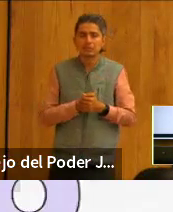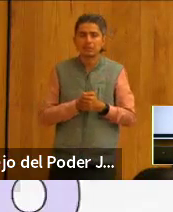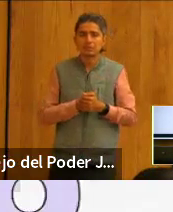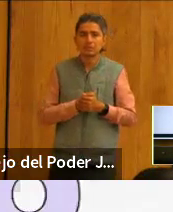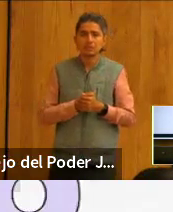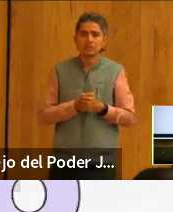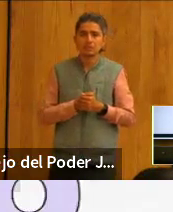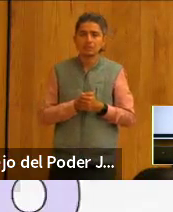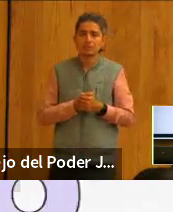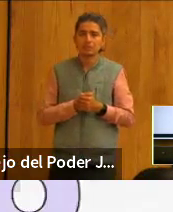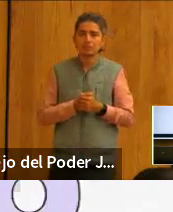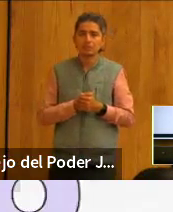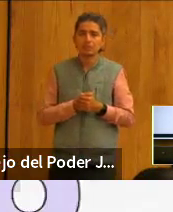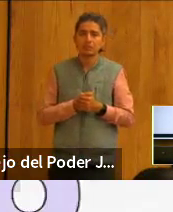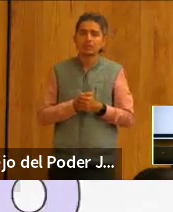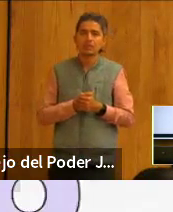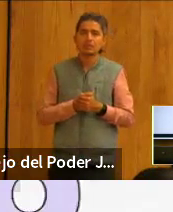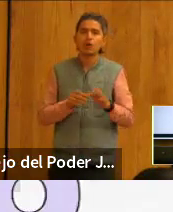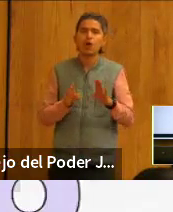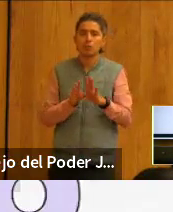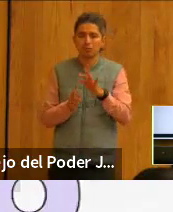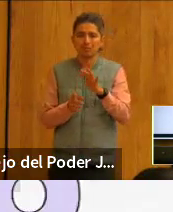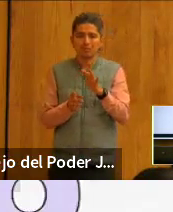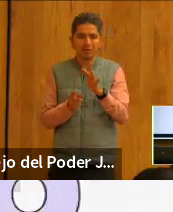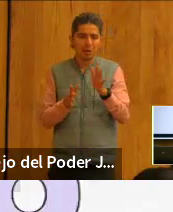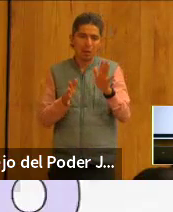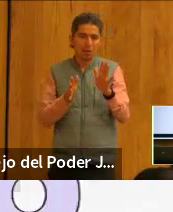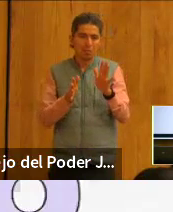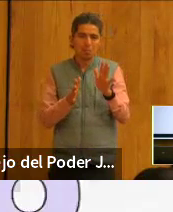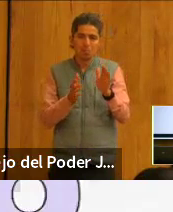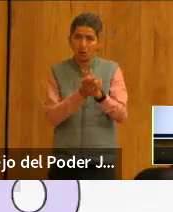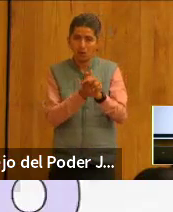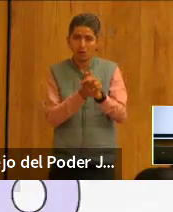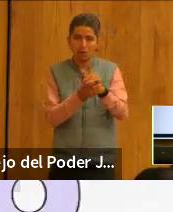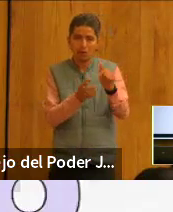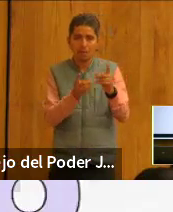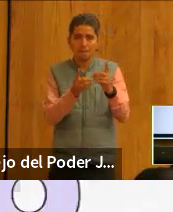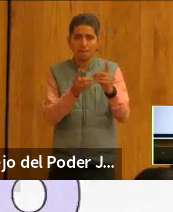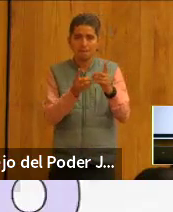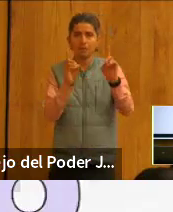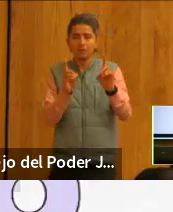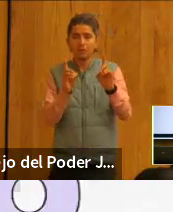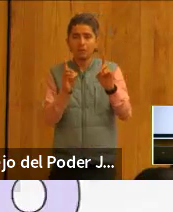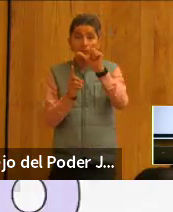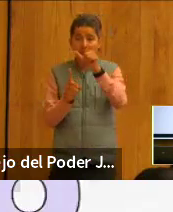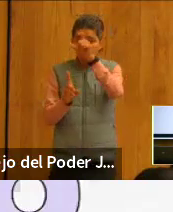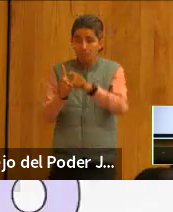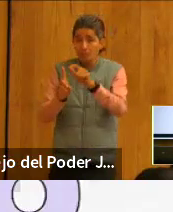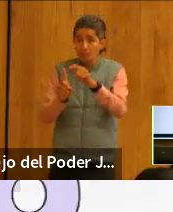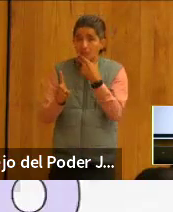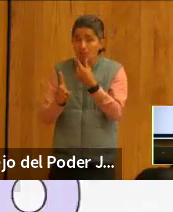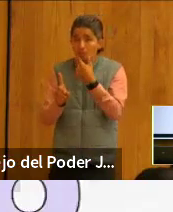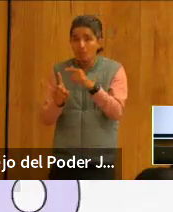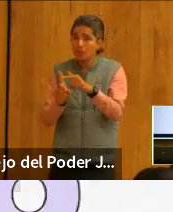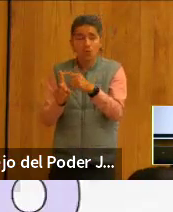es en una ruptura sentimental, cuando el agresor ya no